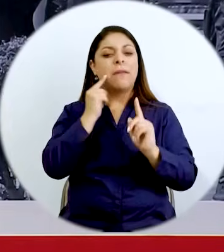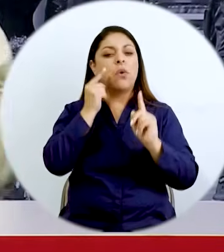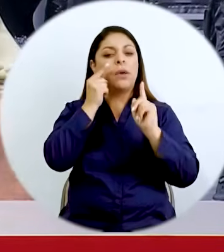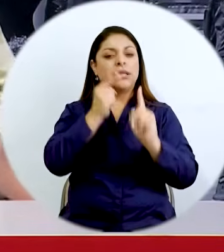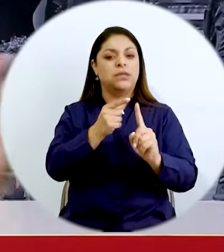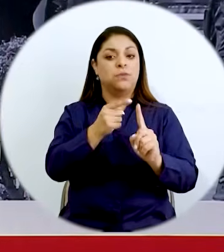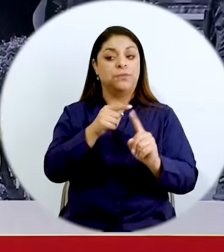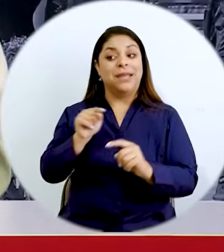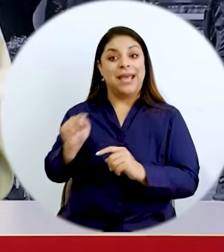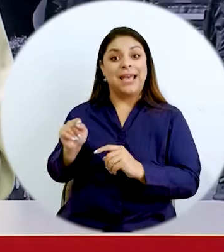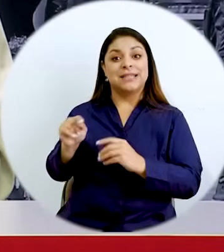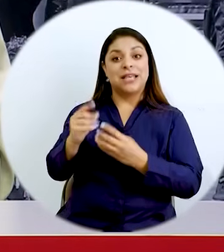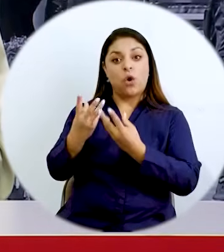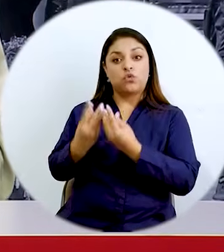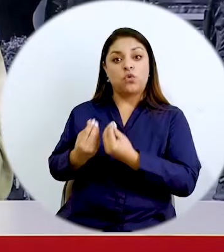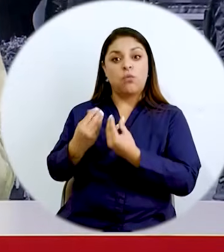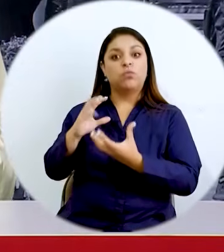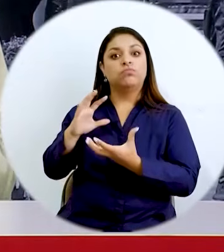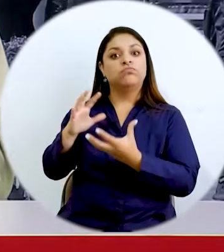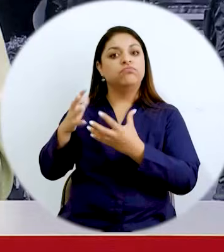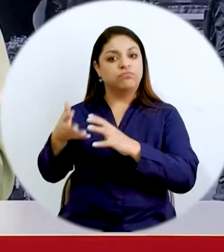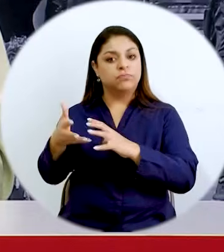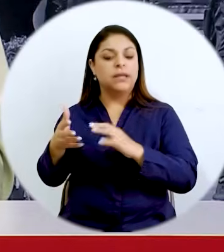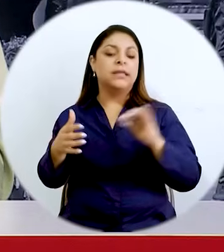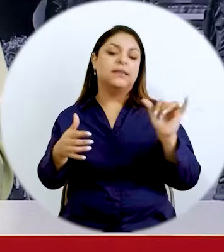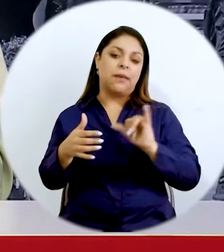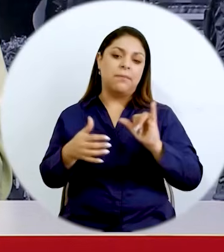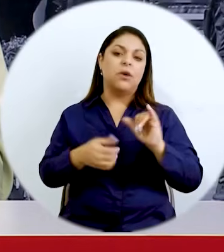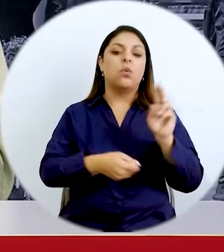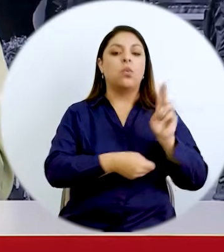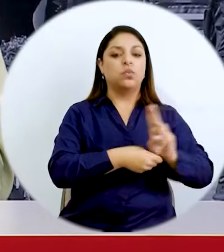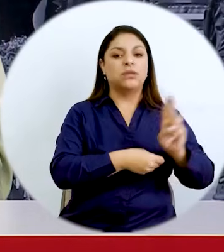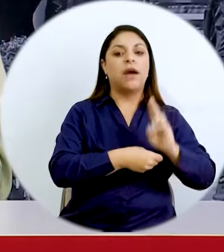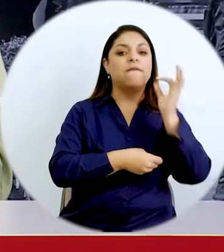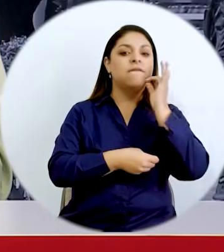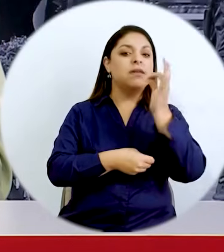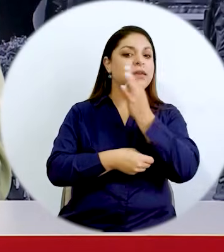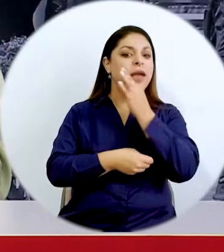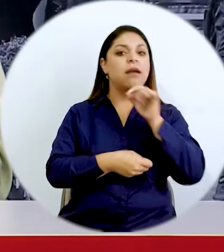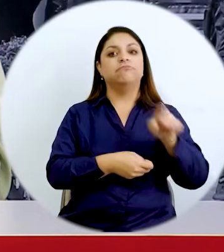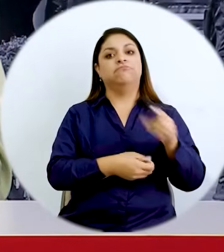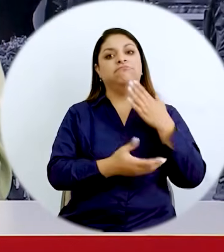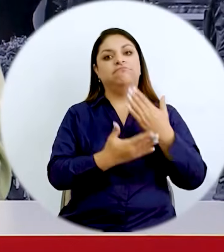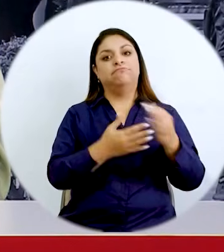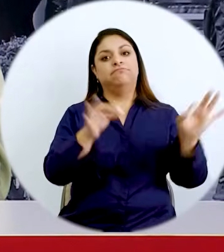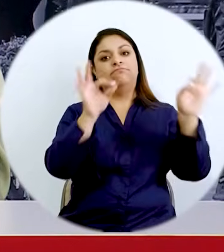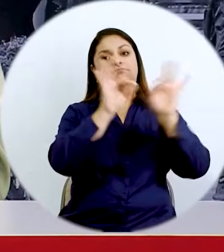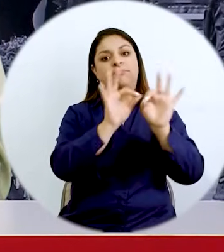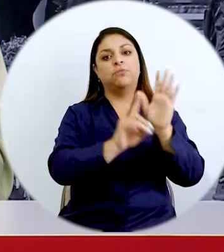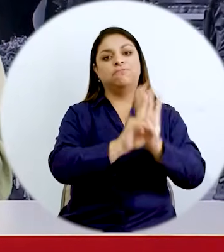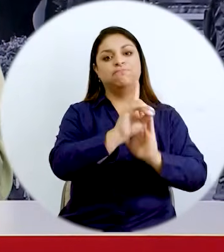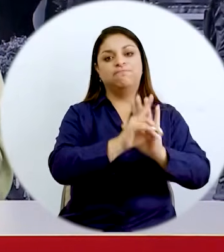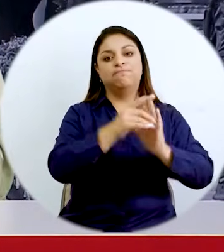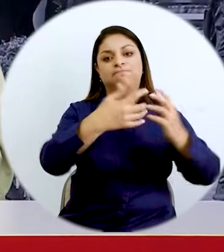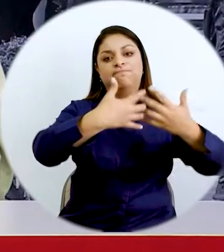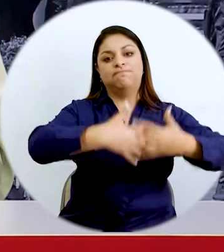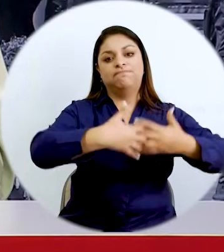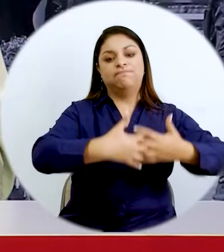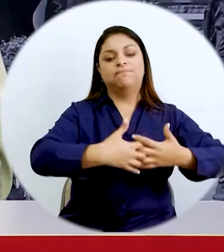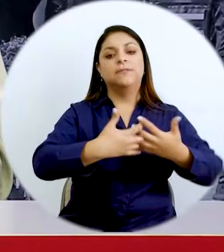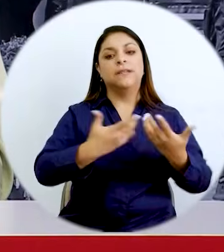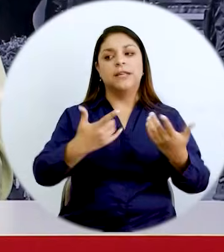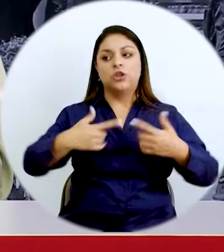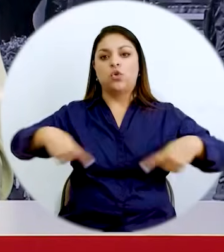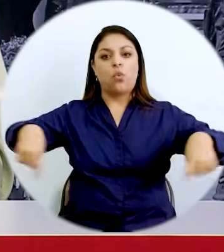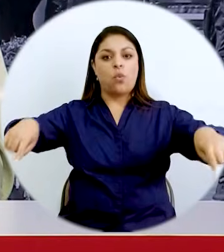de la evolución del software, también hay una evolución en el uso que se le dan las fincas, y creo que ha sido muy importante en el desarrollo de la industria y la mejora de la eficiencia